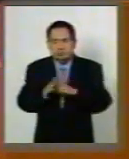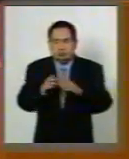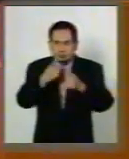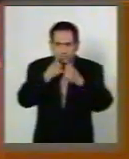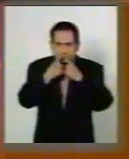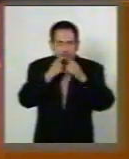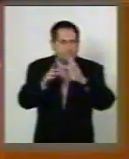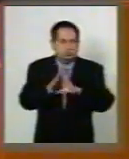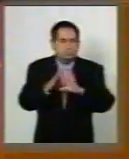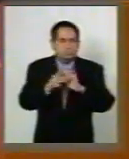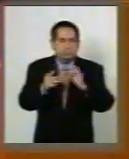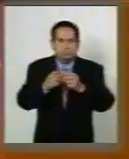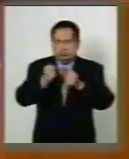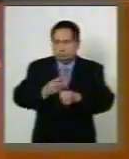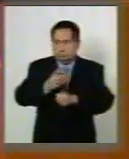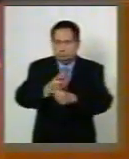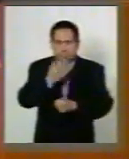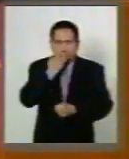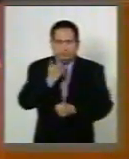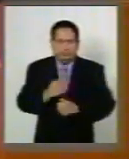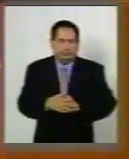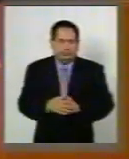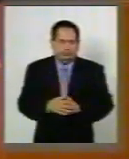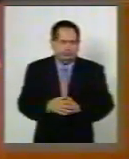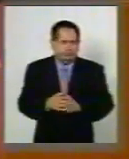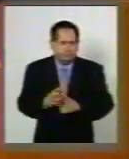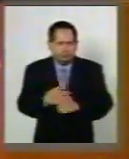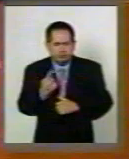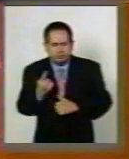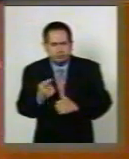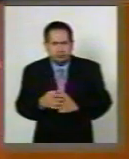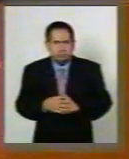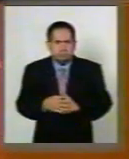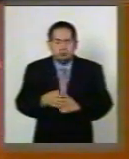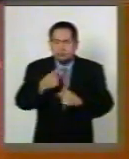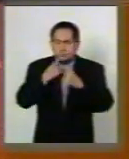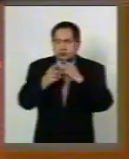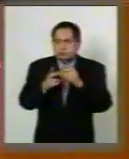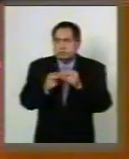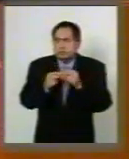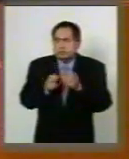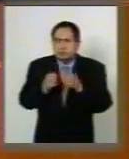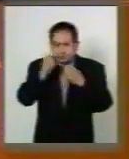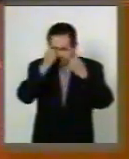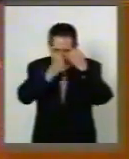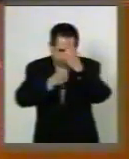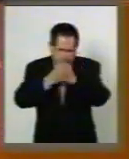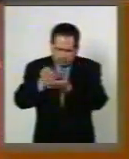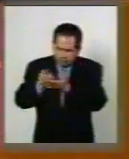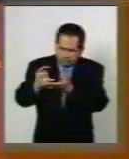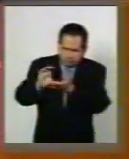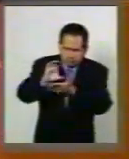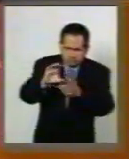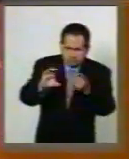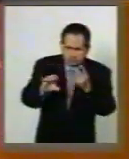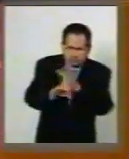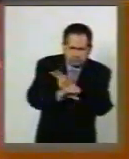mejor seguridad. ¿Y por qué es esto? Porque no estamos evaluando el gasto en seguridad